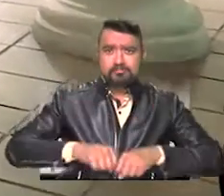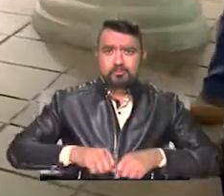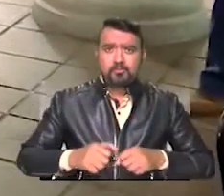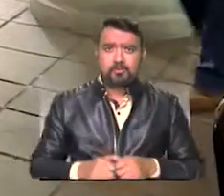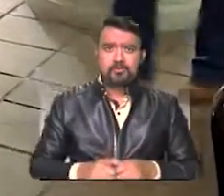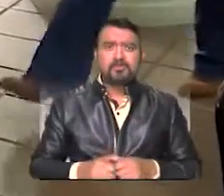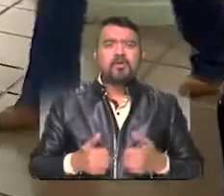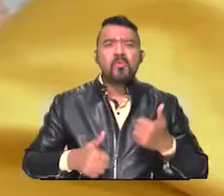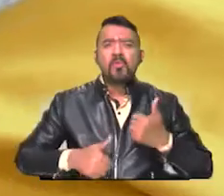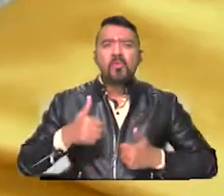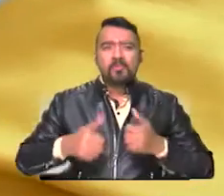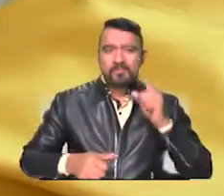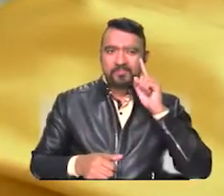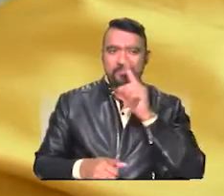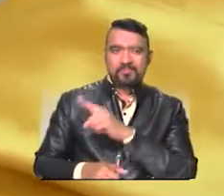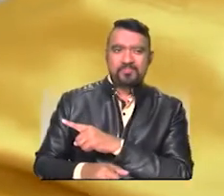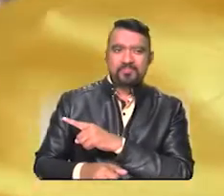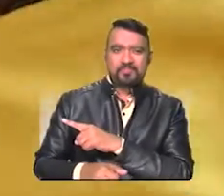nuestra línea de atención